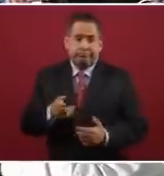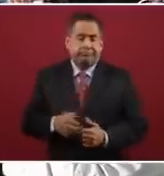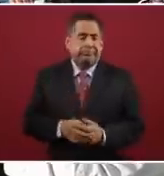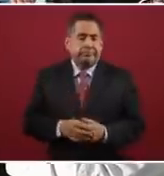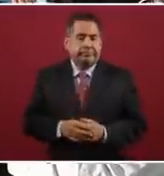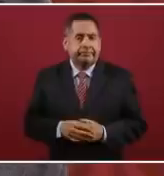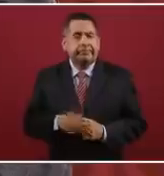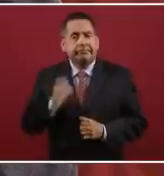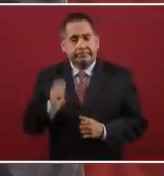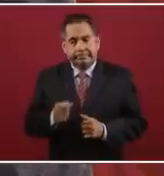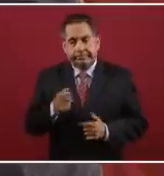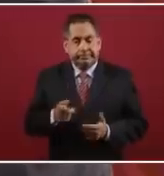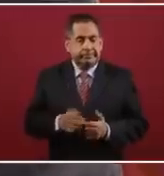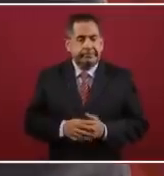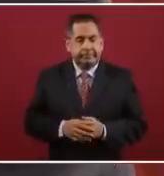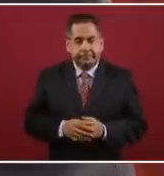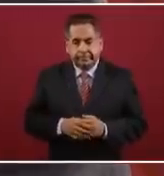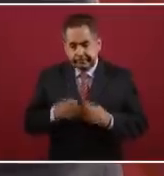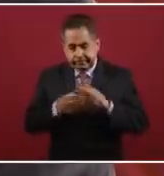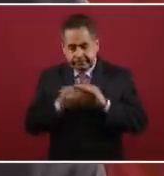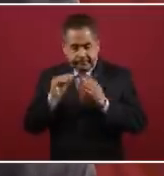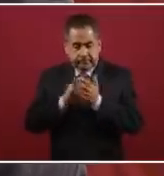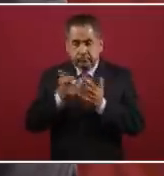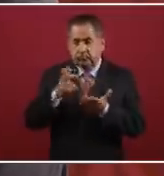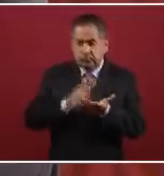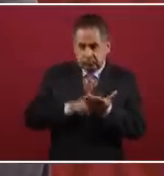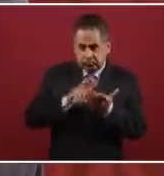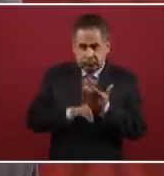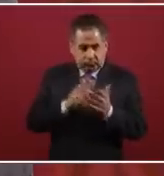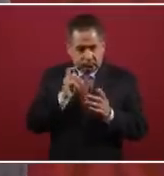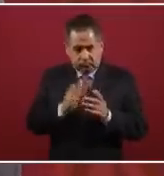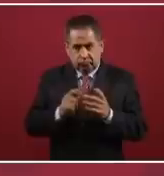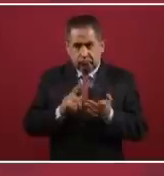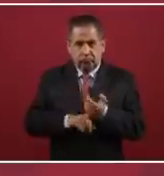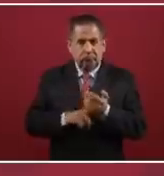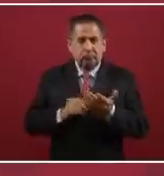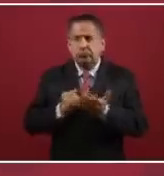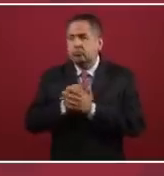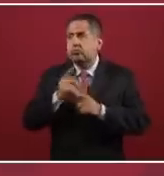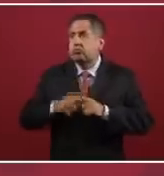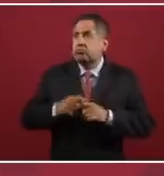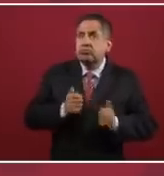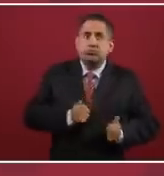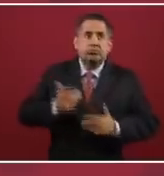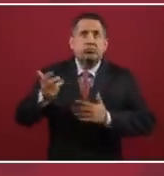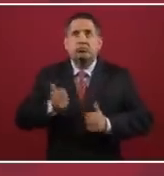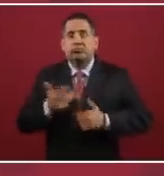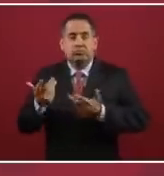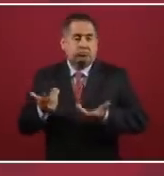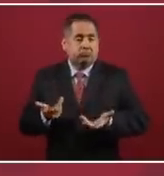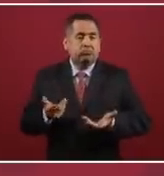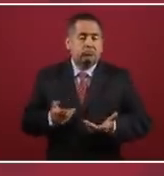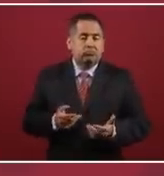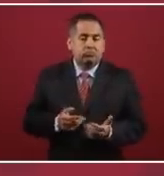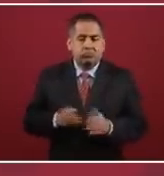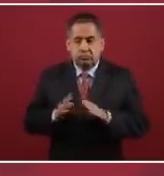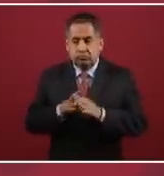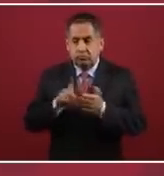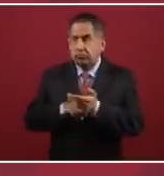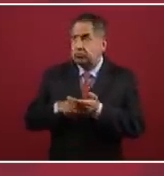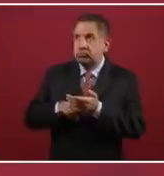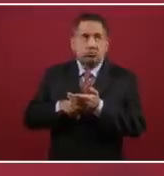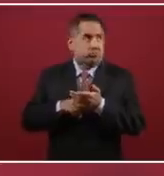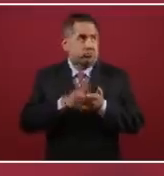y es la que fija precios y decide a quién vender y también a